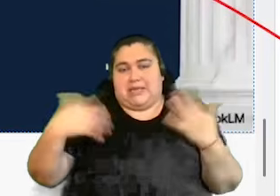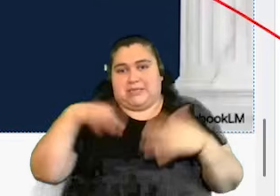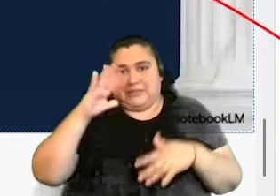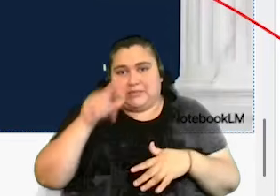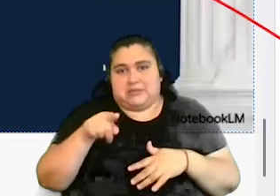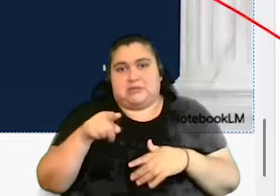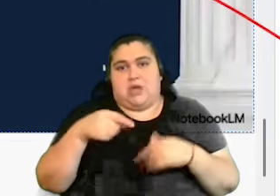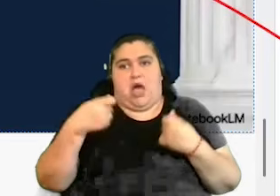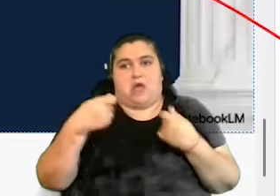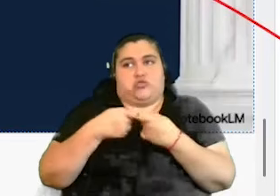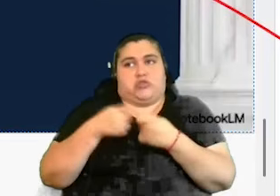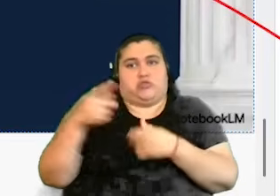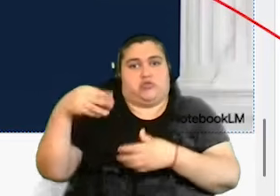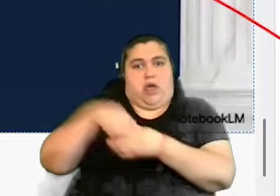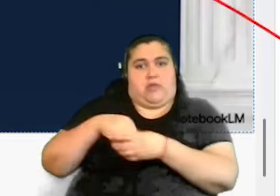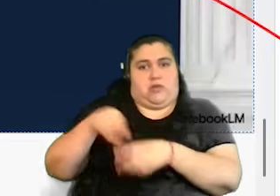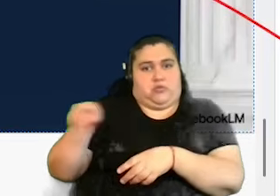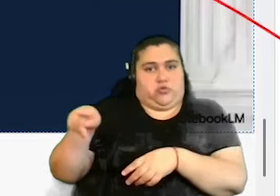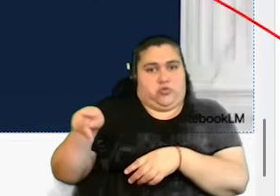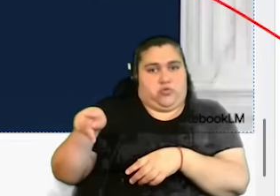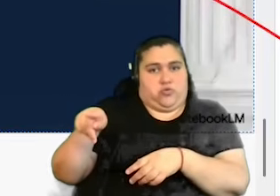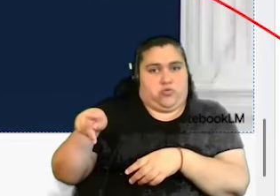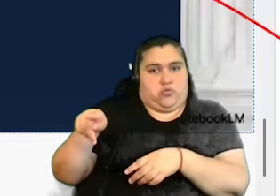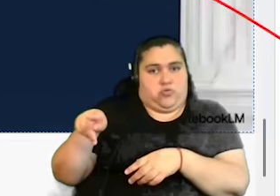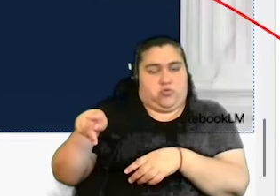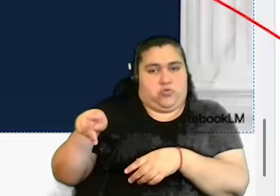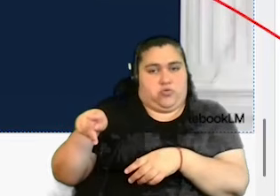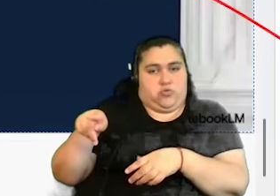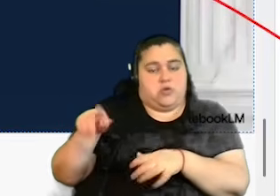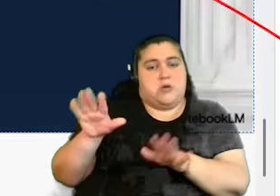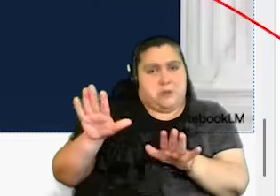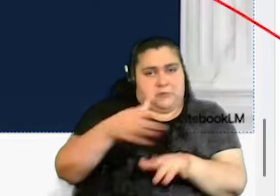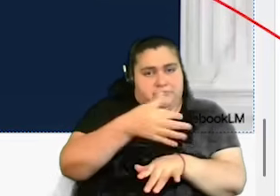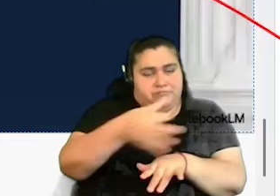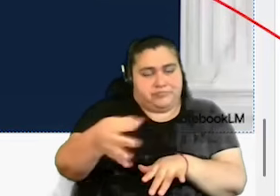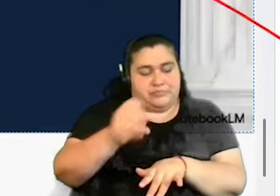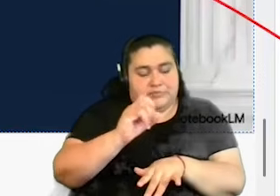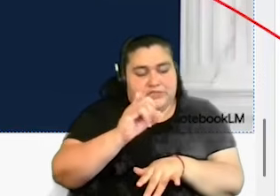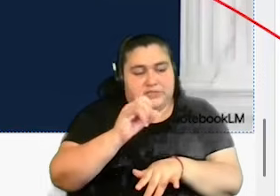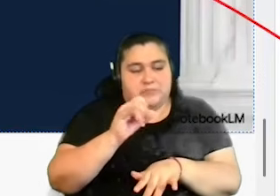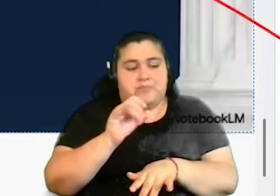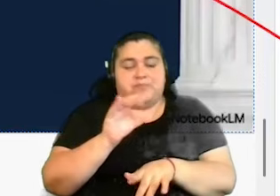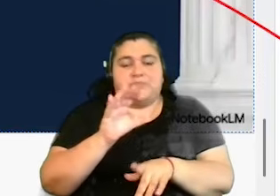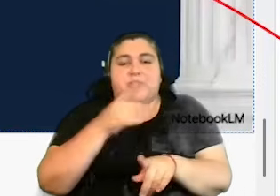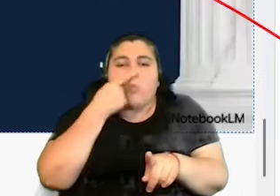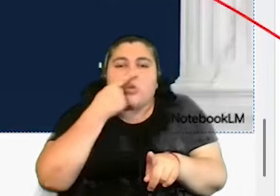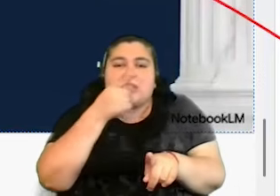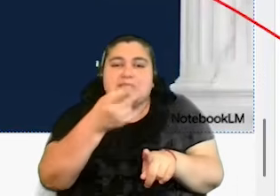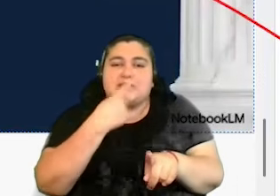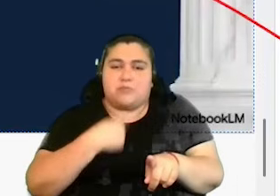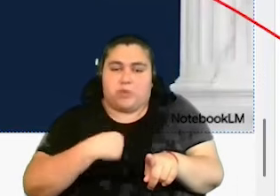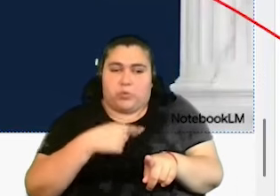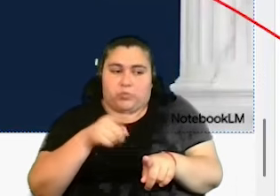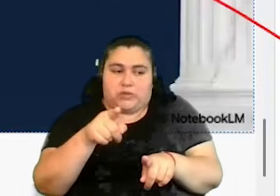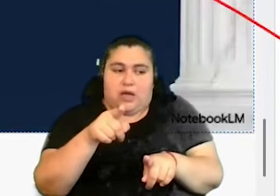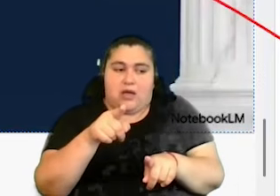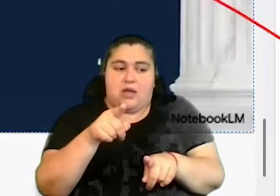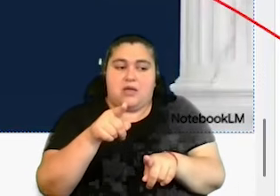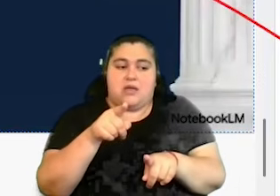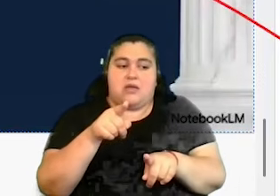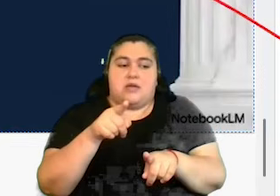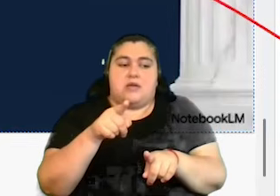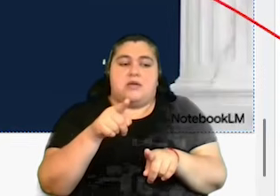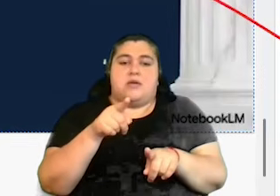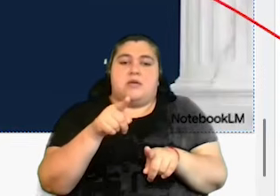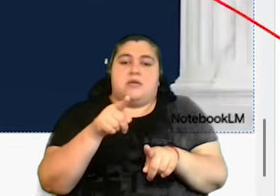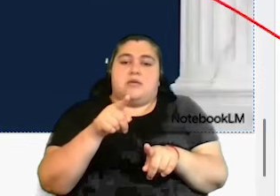sociedad. Bueno, tenés razón es interesante tu pregunta. Eh,